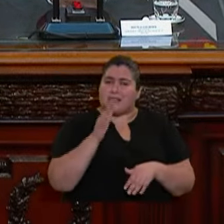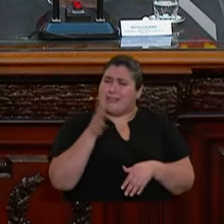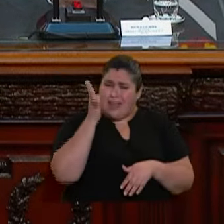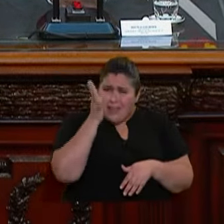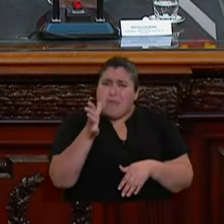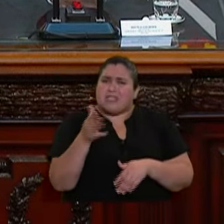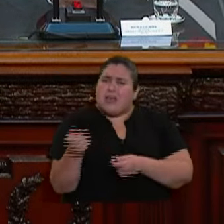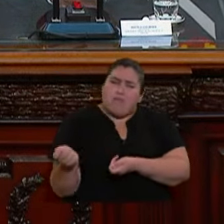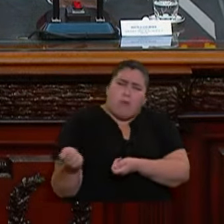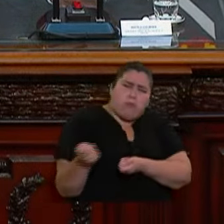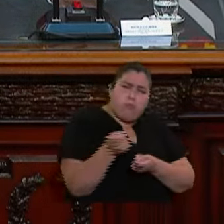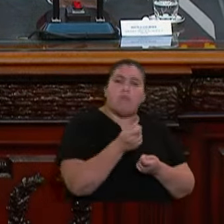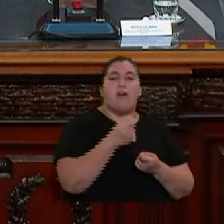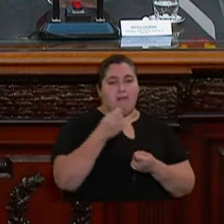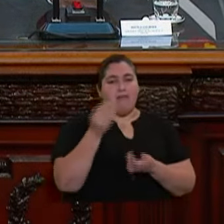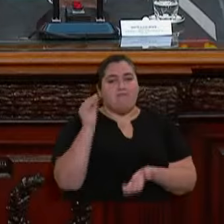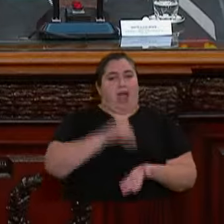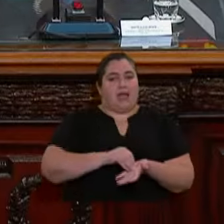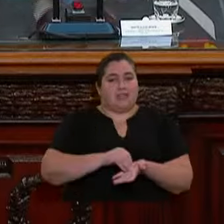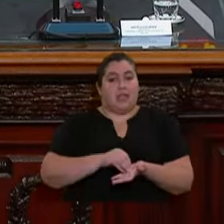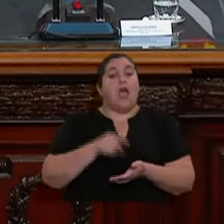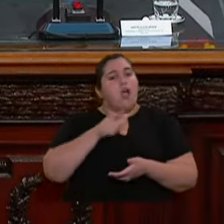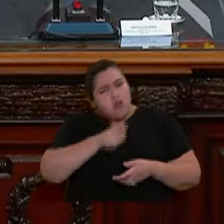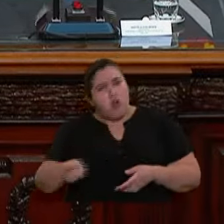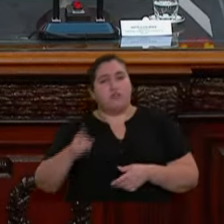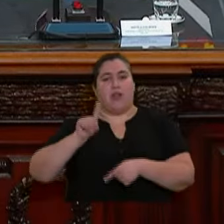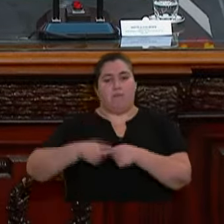motosierra, todo para la política.